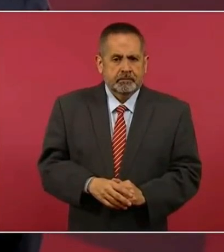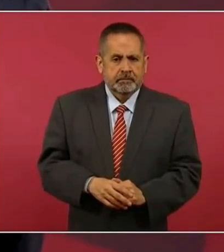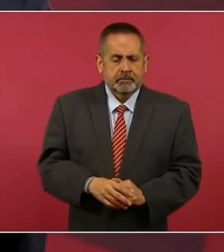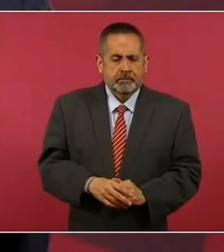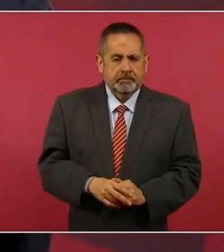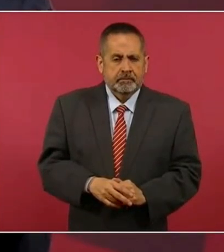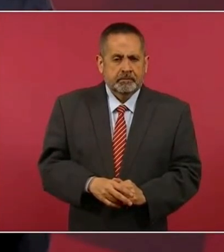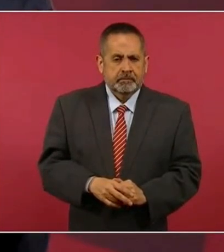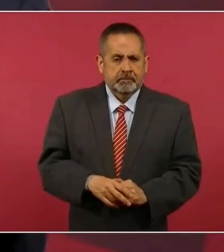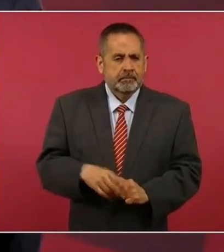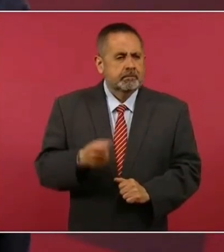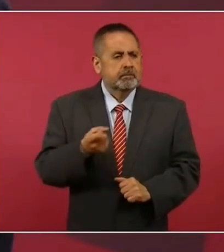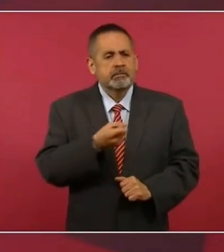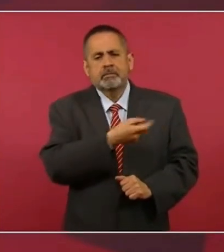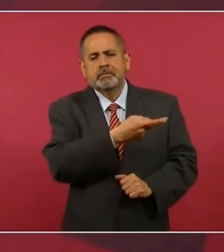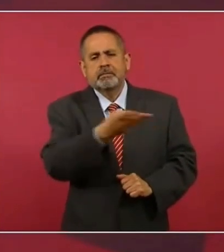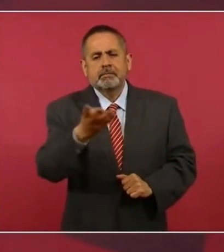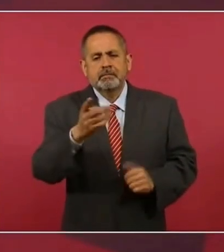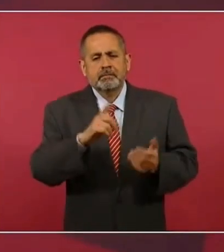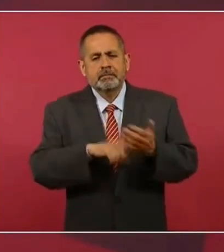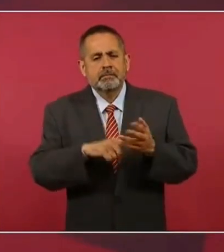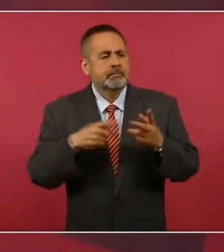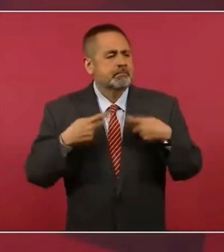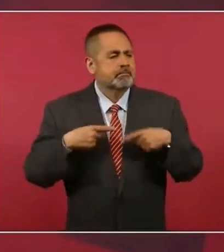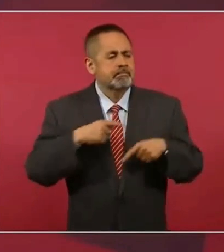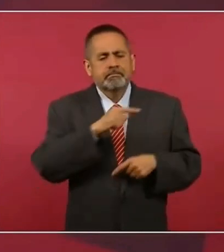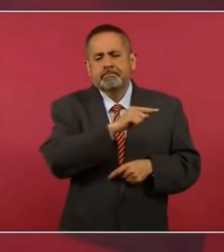están utilizando